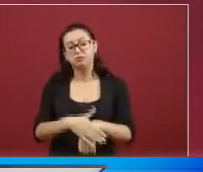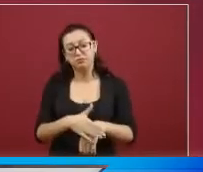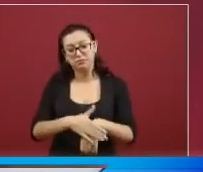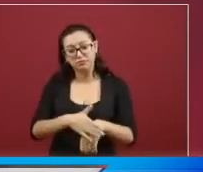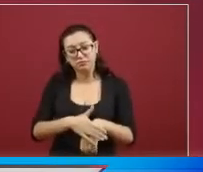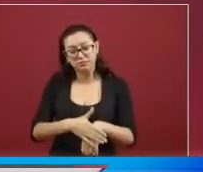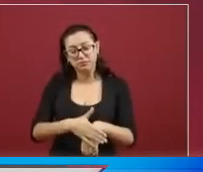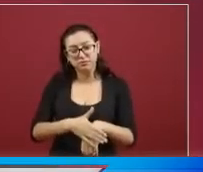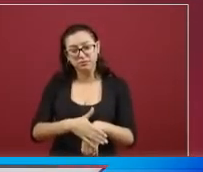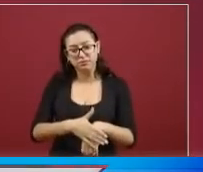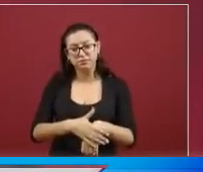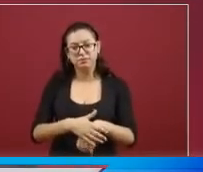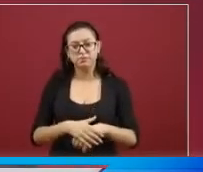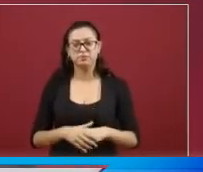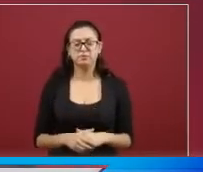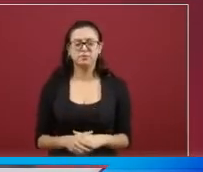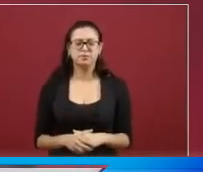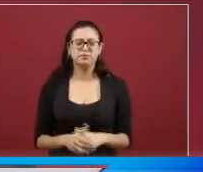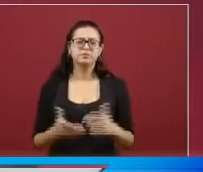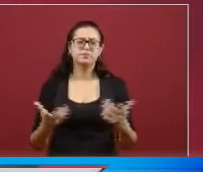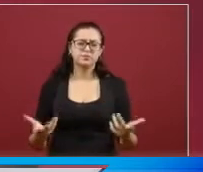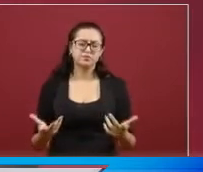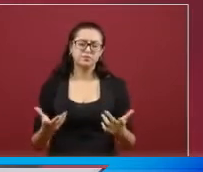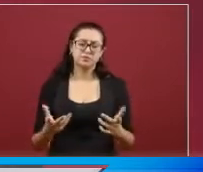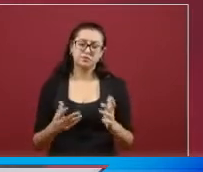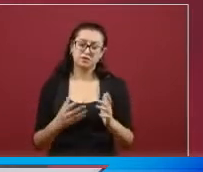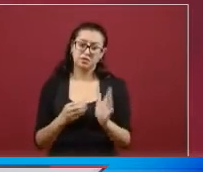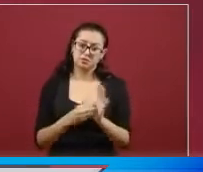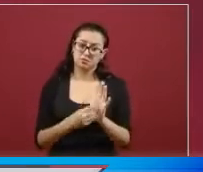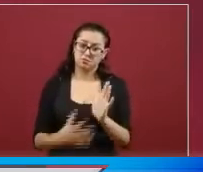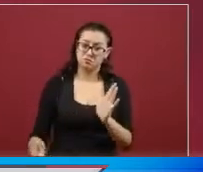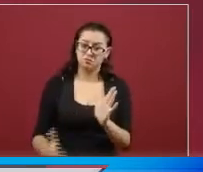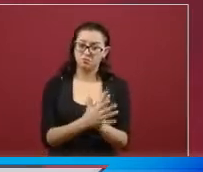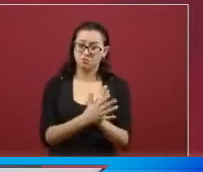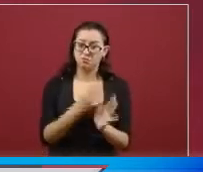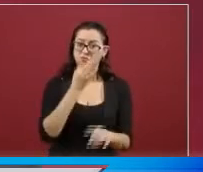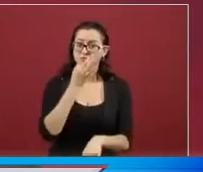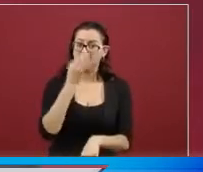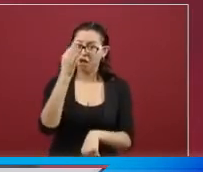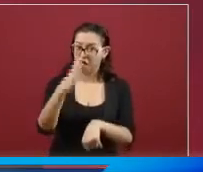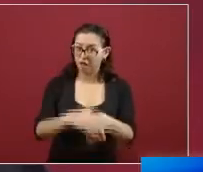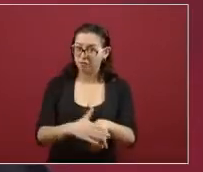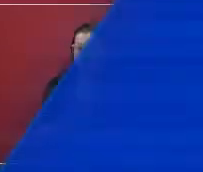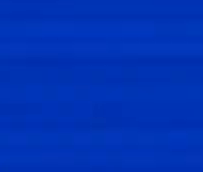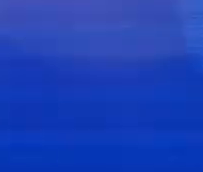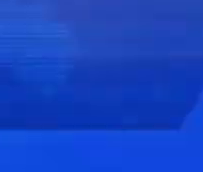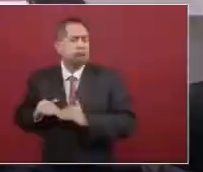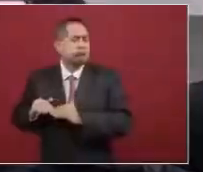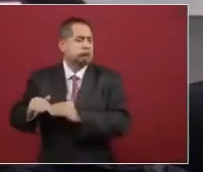gobierno está abierto al diálogo y no habrá represión, nada por la fuerza, todo por la razón y el derecho.